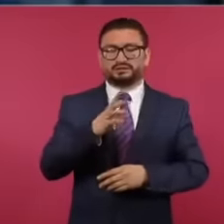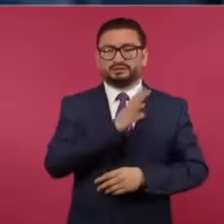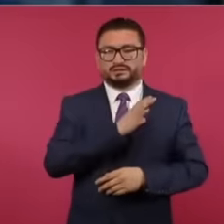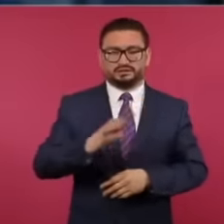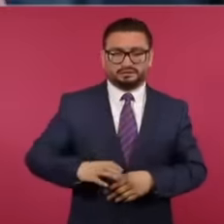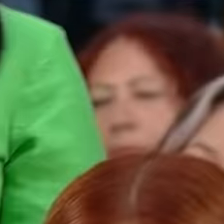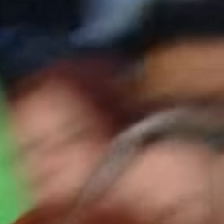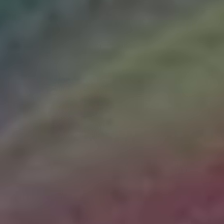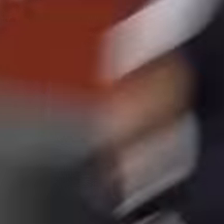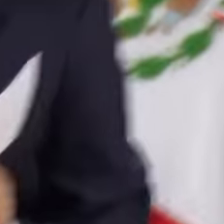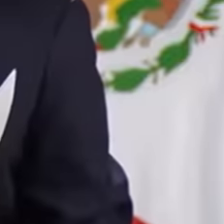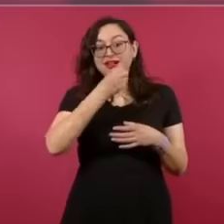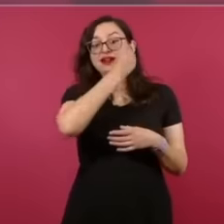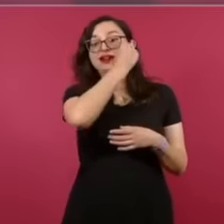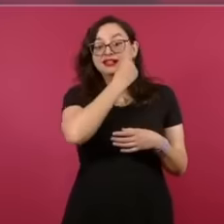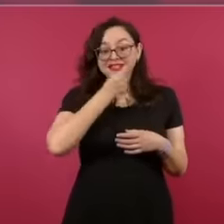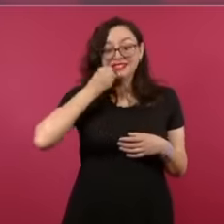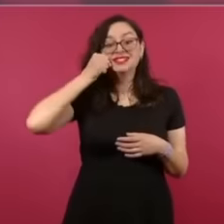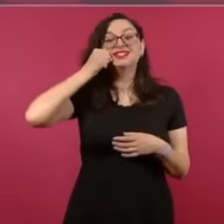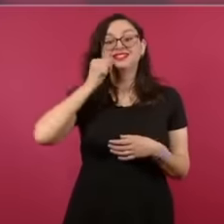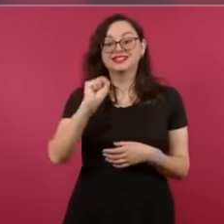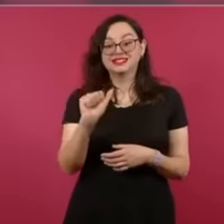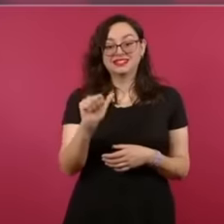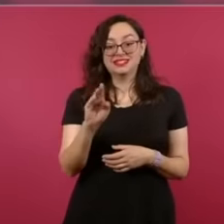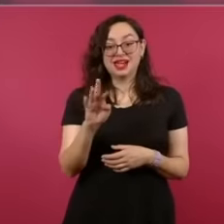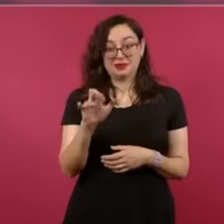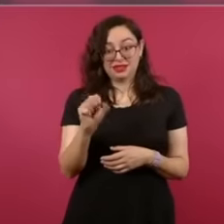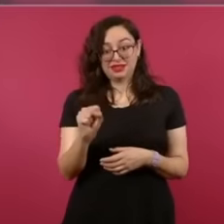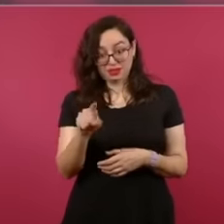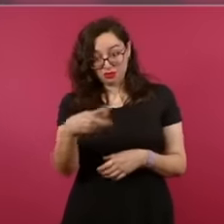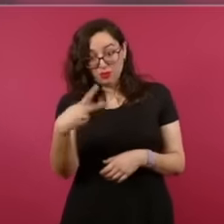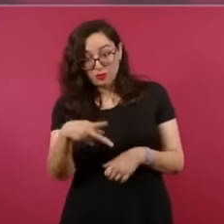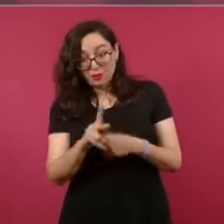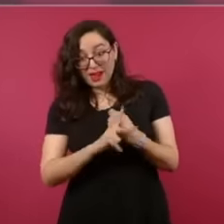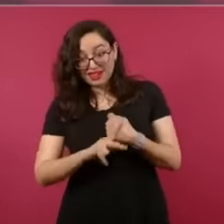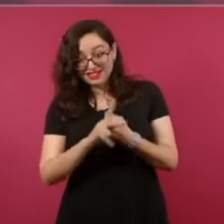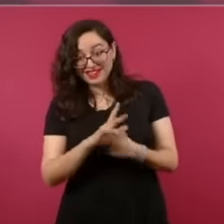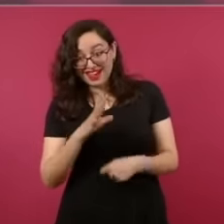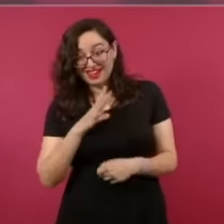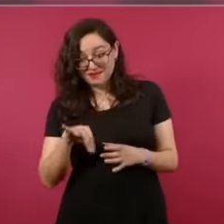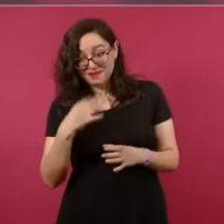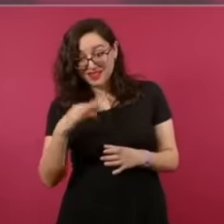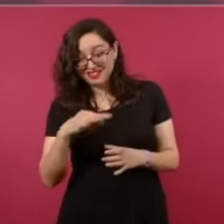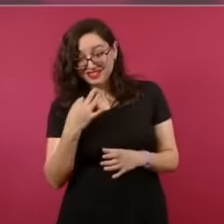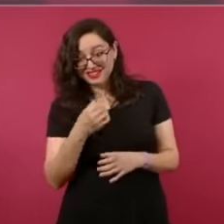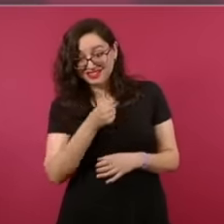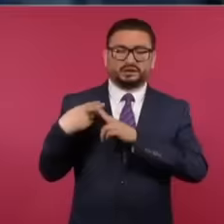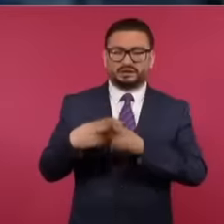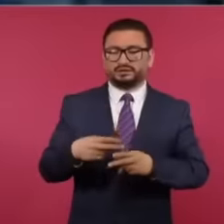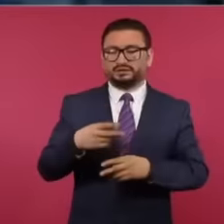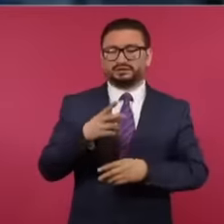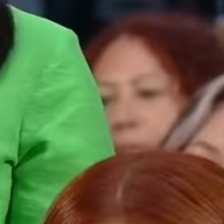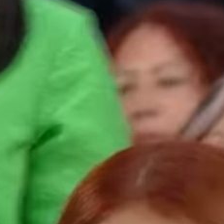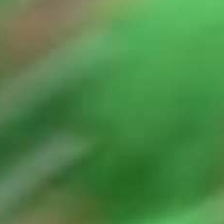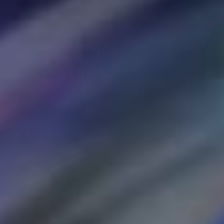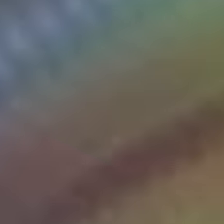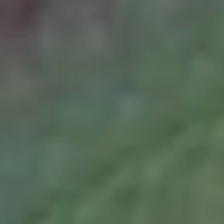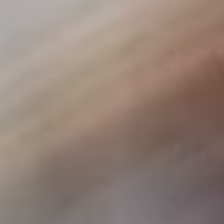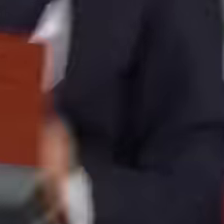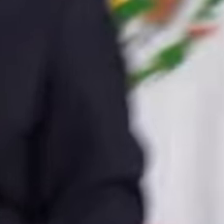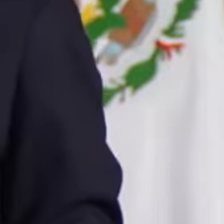los acusados, pero al final, el presidente López Obrador, como siempre, tiene otros datos.